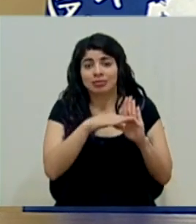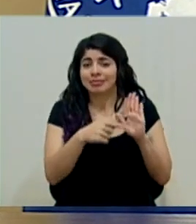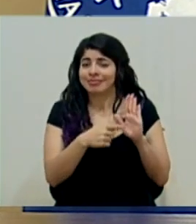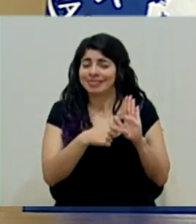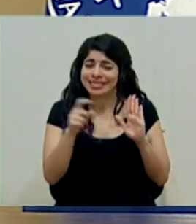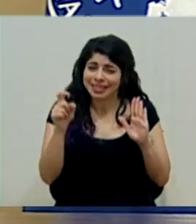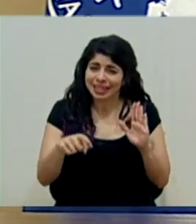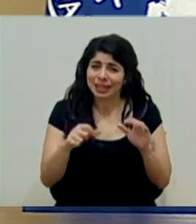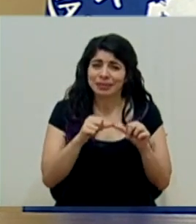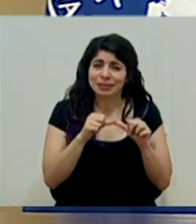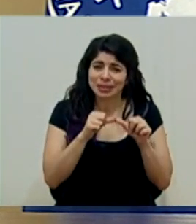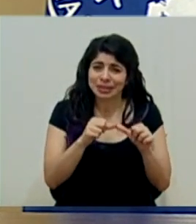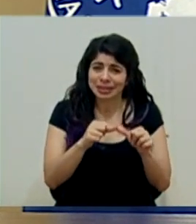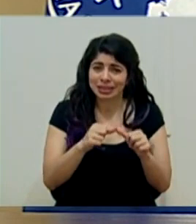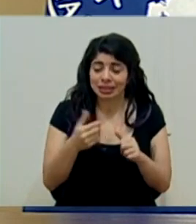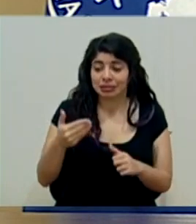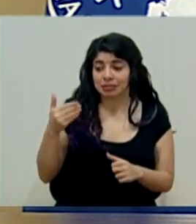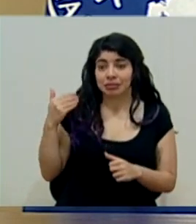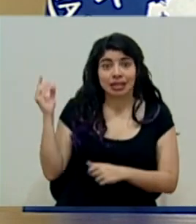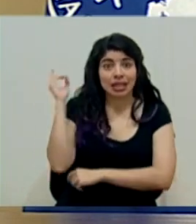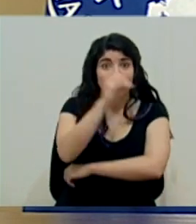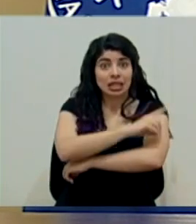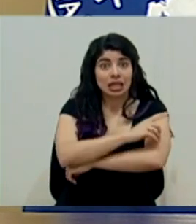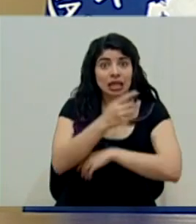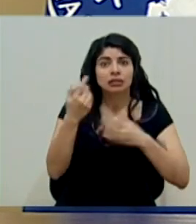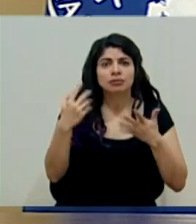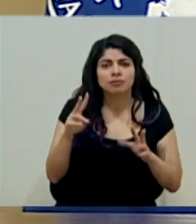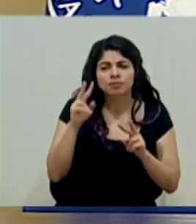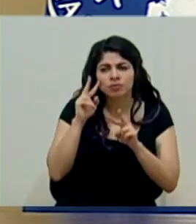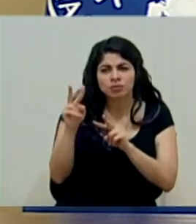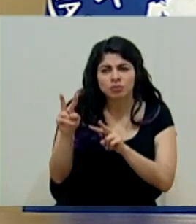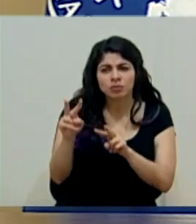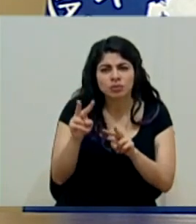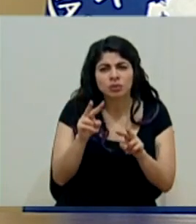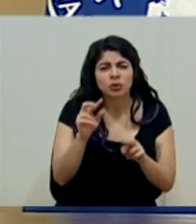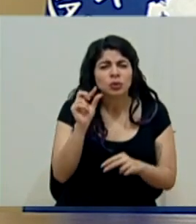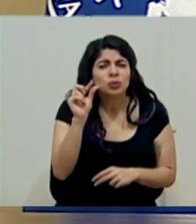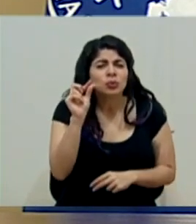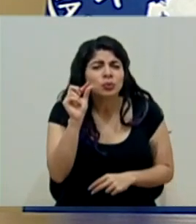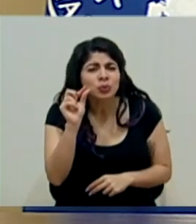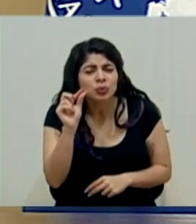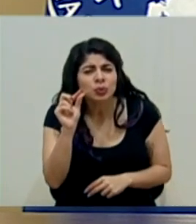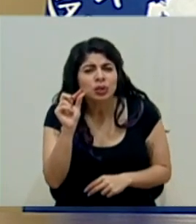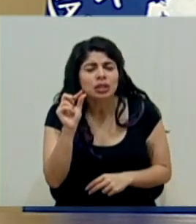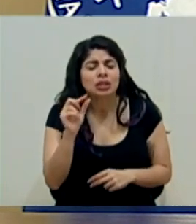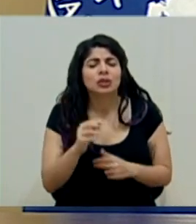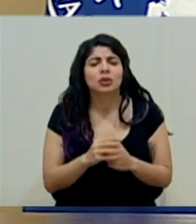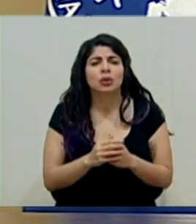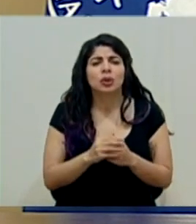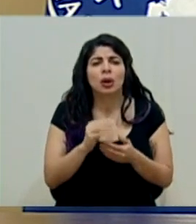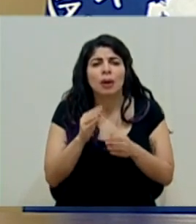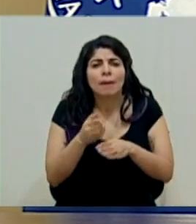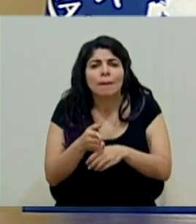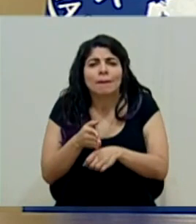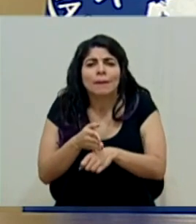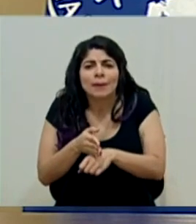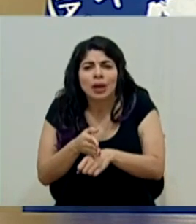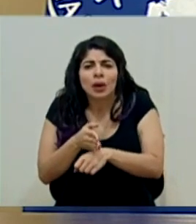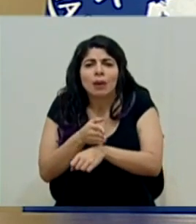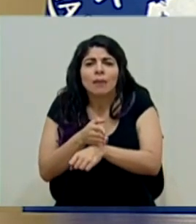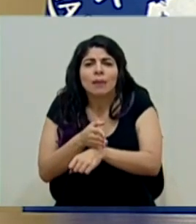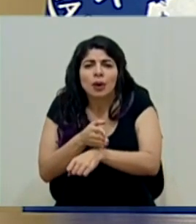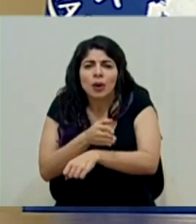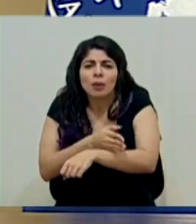medidas. En los últimos días hemos visto un tenue comportamiento a la mejora que ustedes